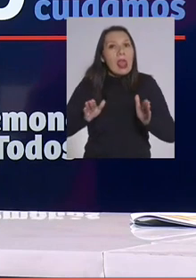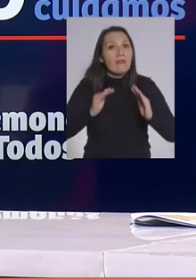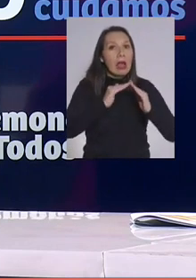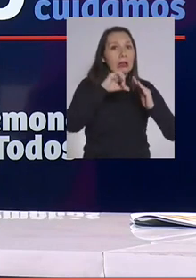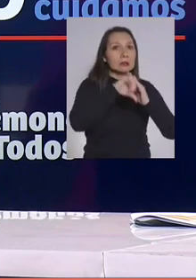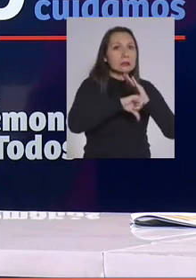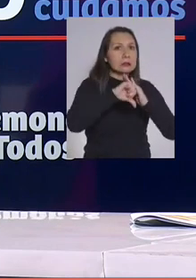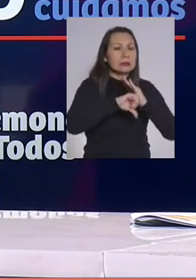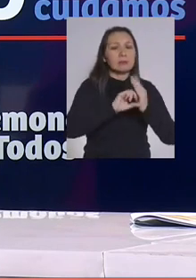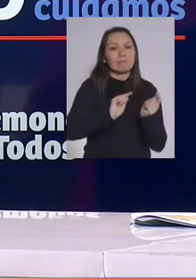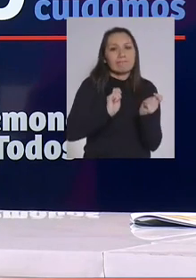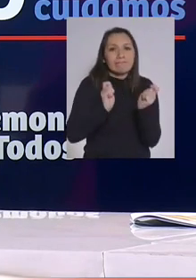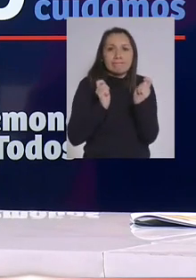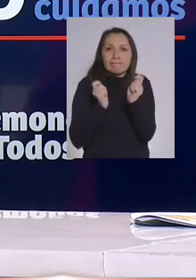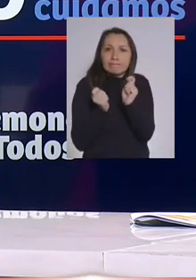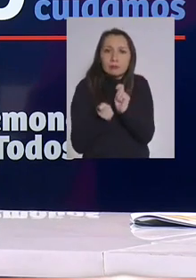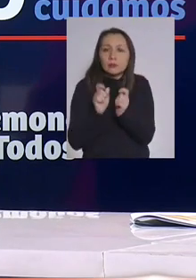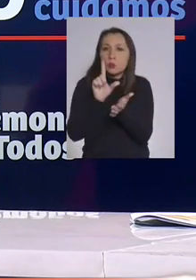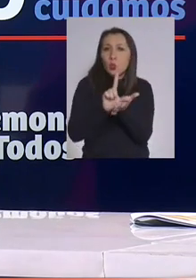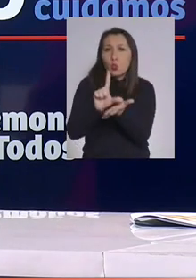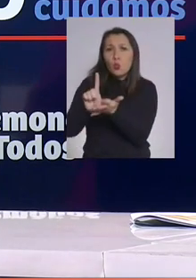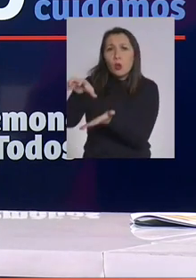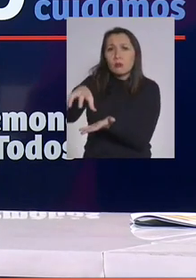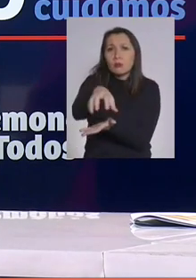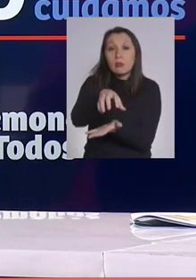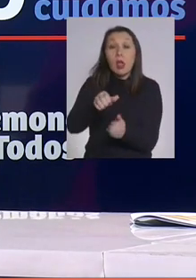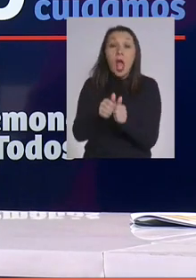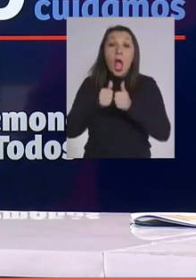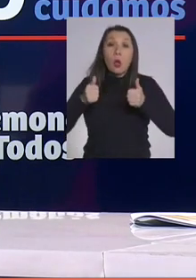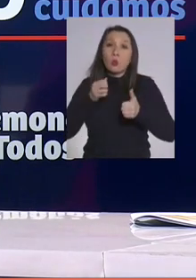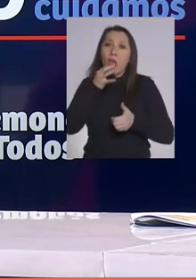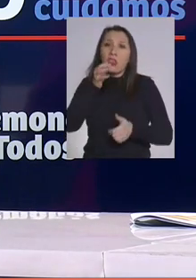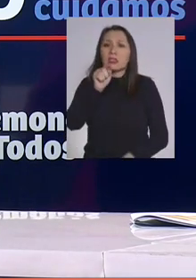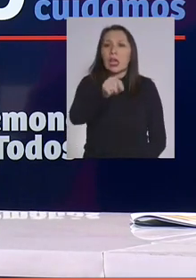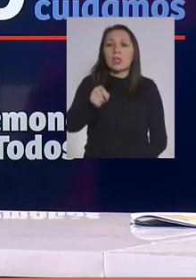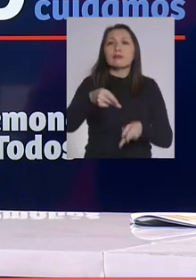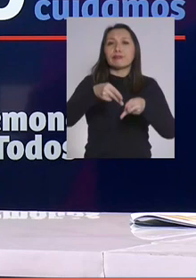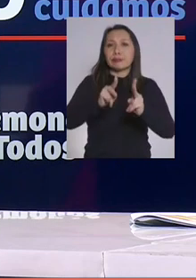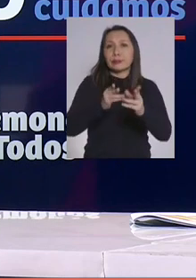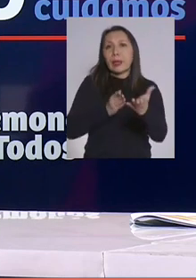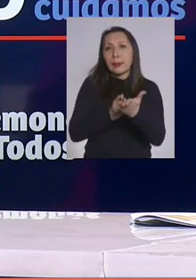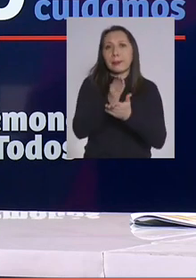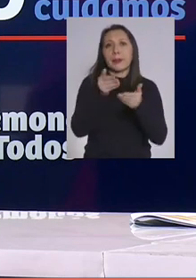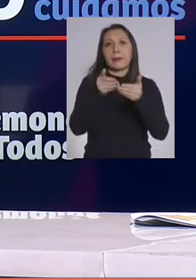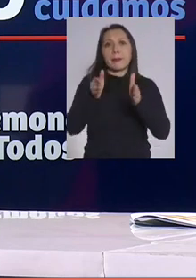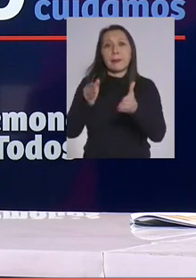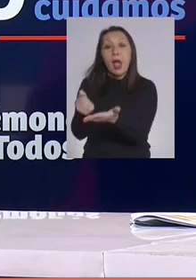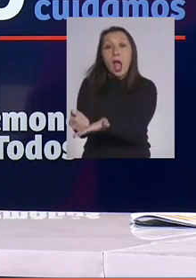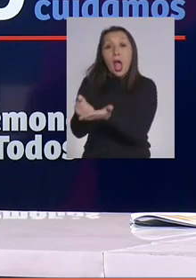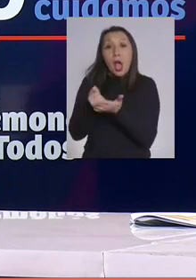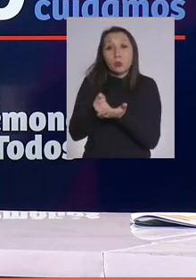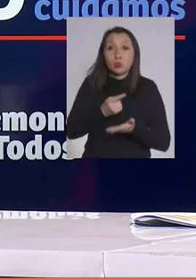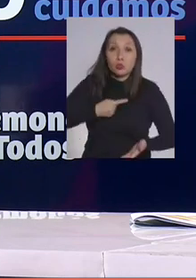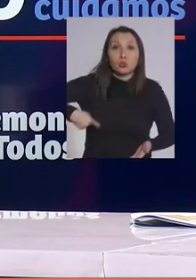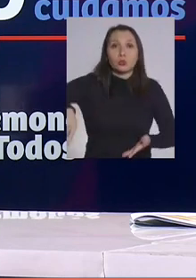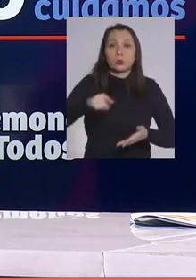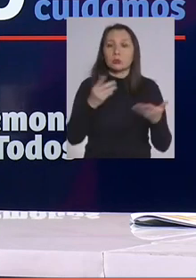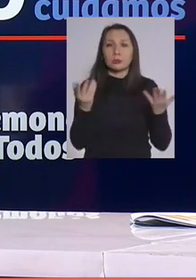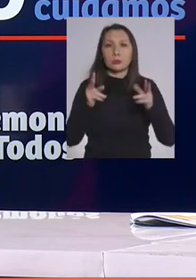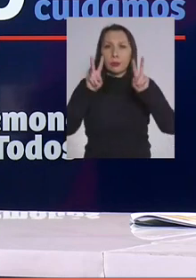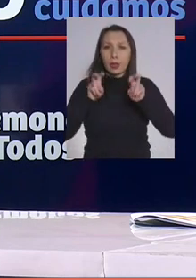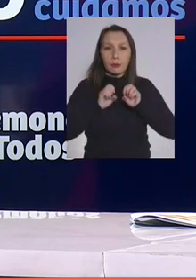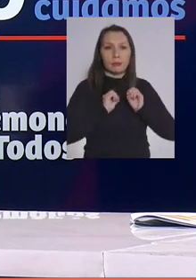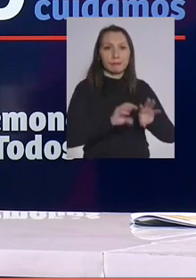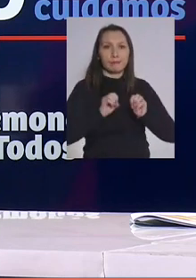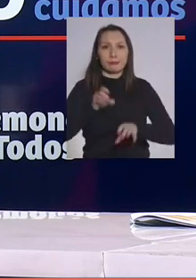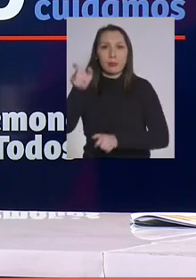en la zona que la autoridad ha determinado y contribuir nosotros con educación